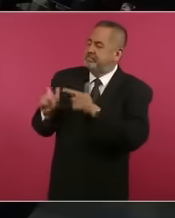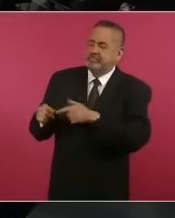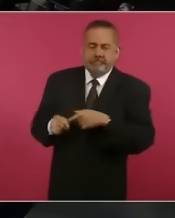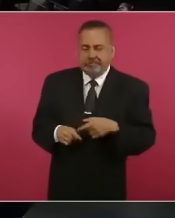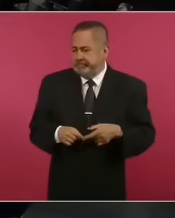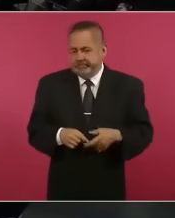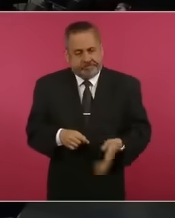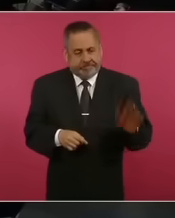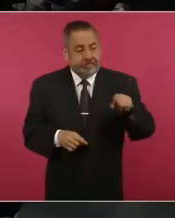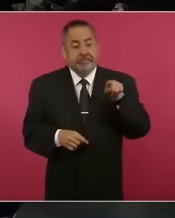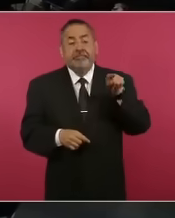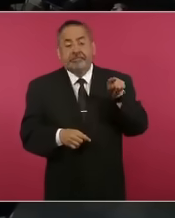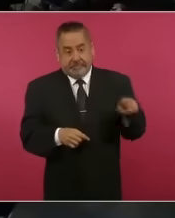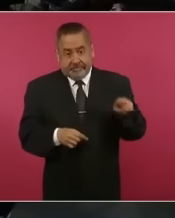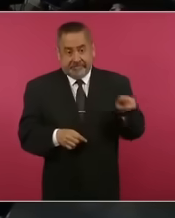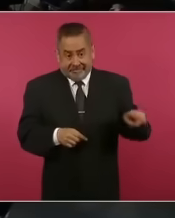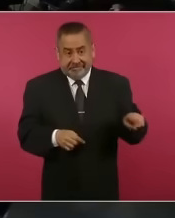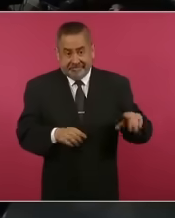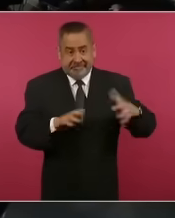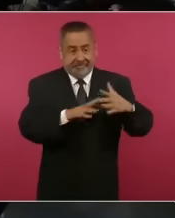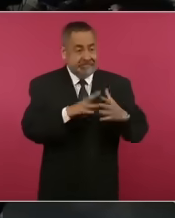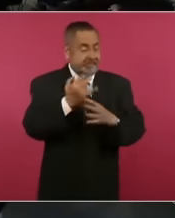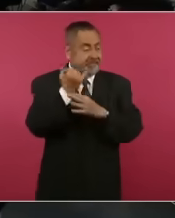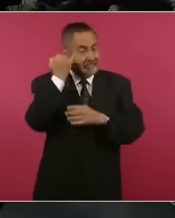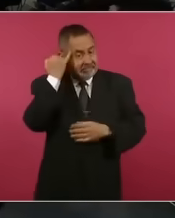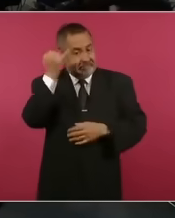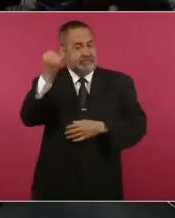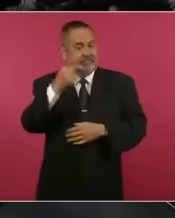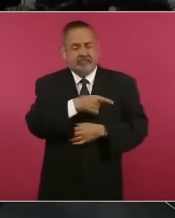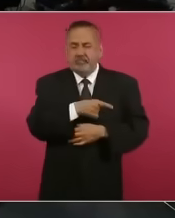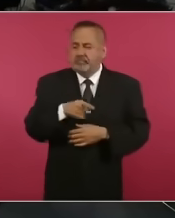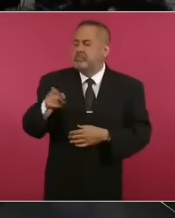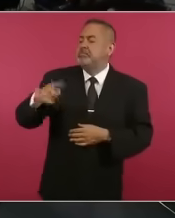de que los jóvenes mexicanos eran ninis,